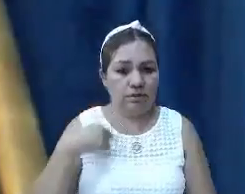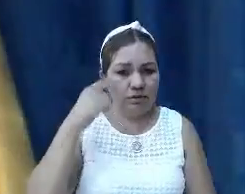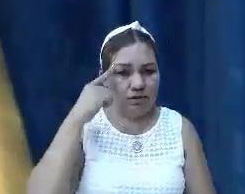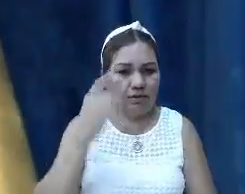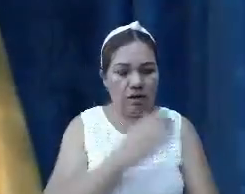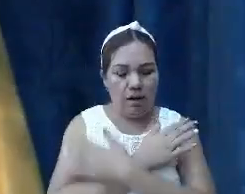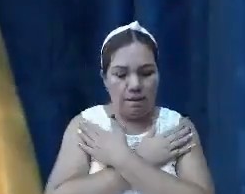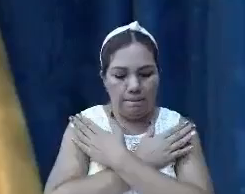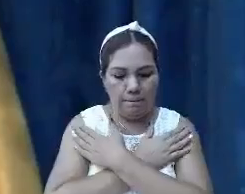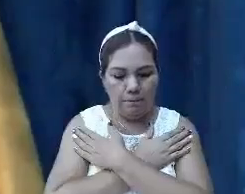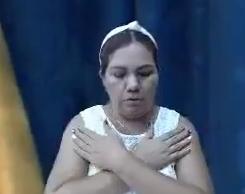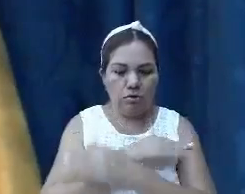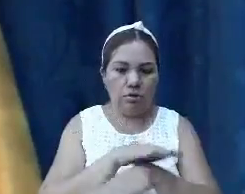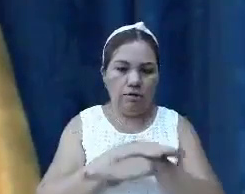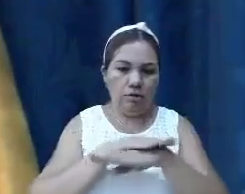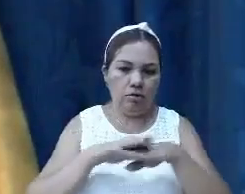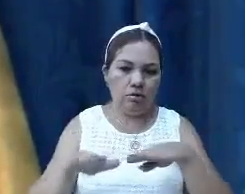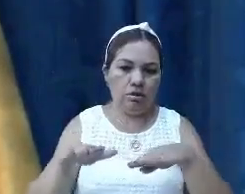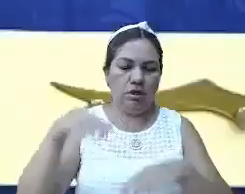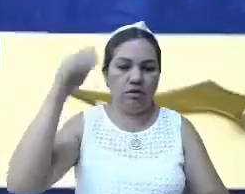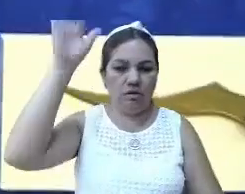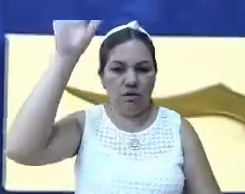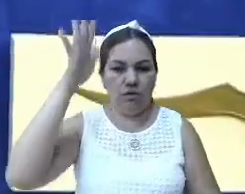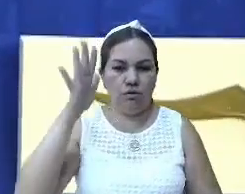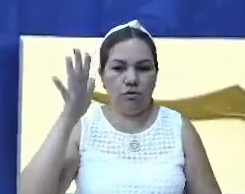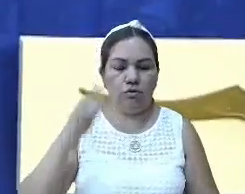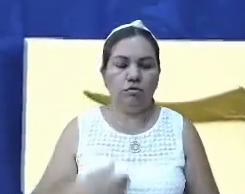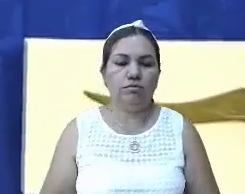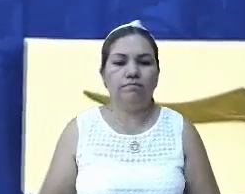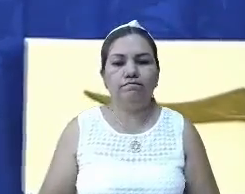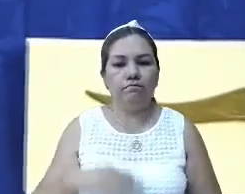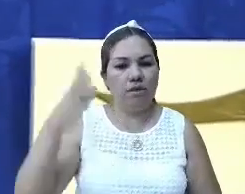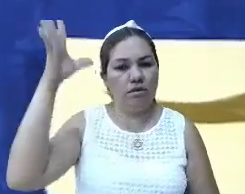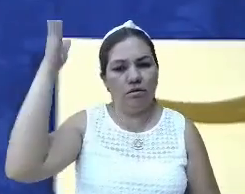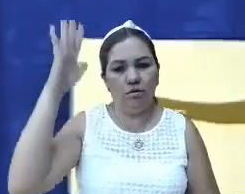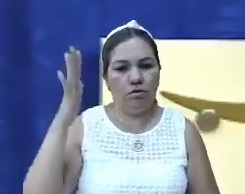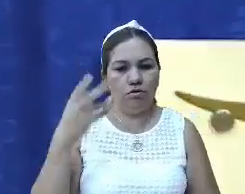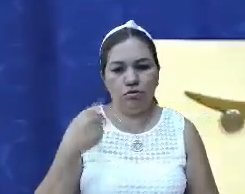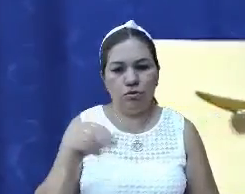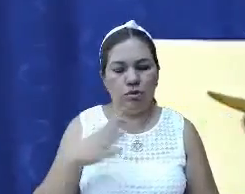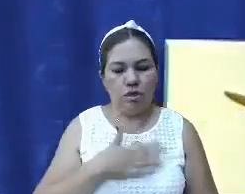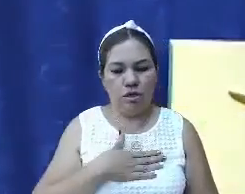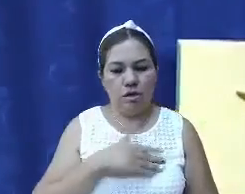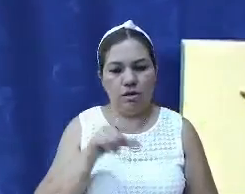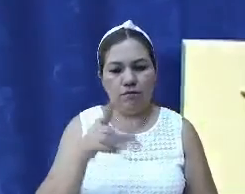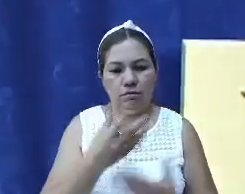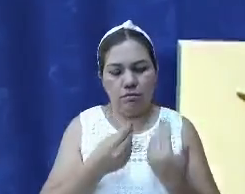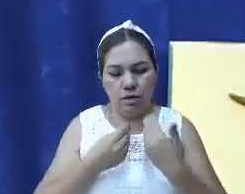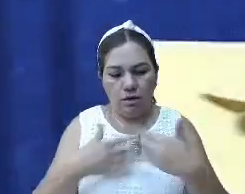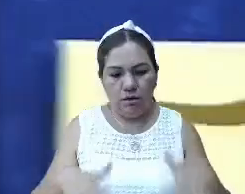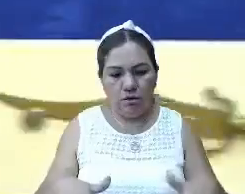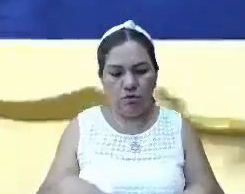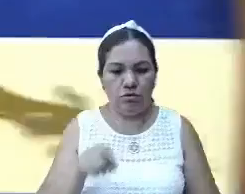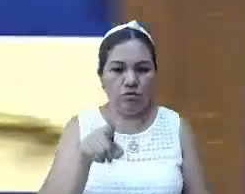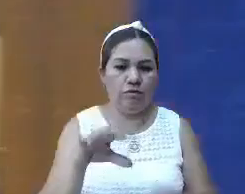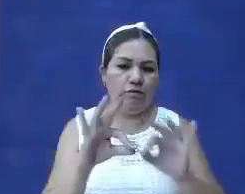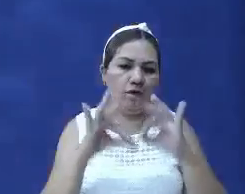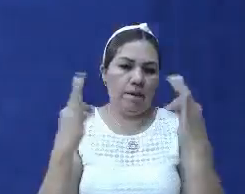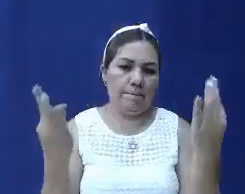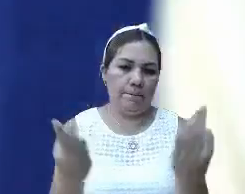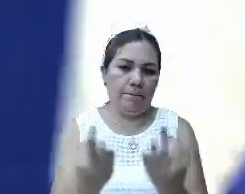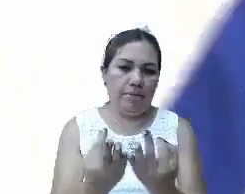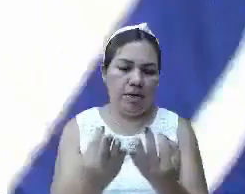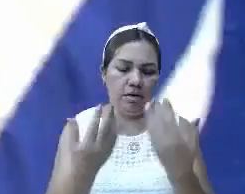la bondad de Dios. Dios no quiere que tú te pierdas ni que tu familia se pierda. Por eso que hoy tú tienes